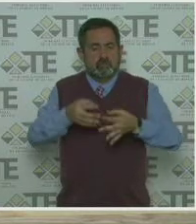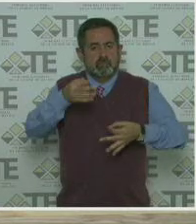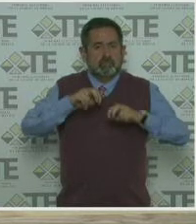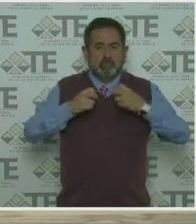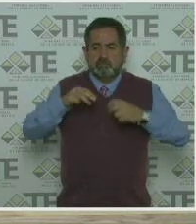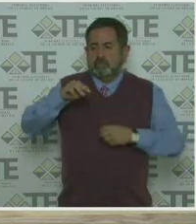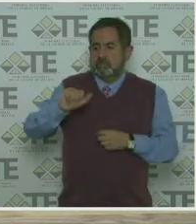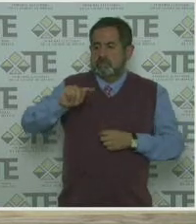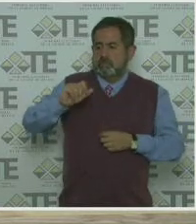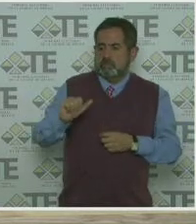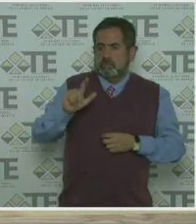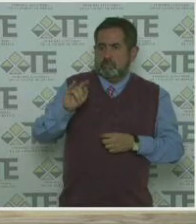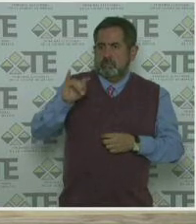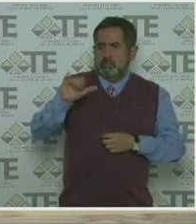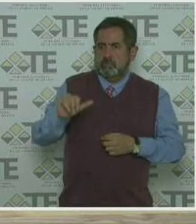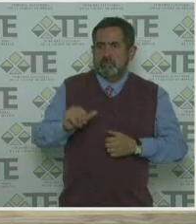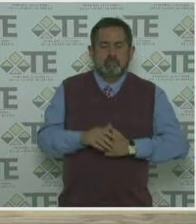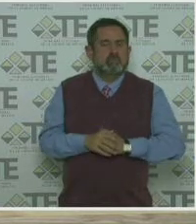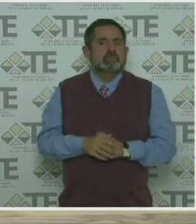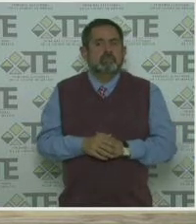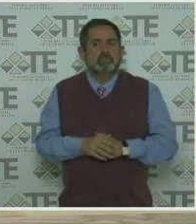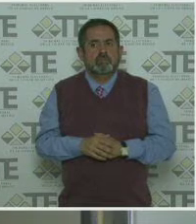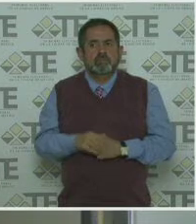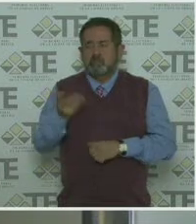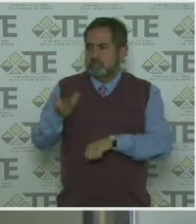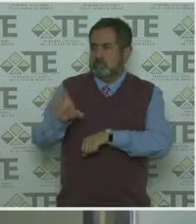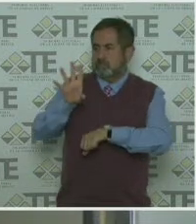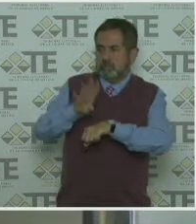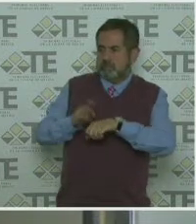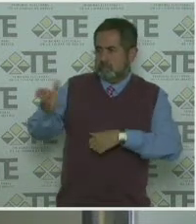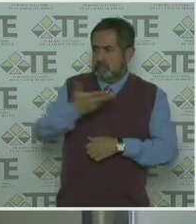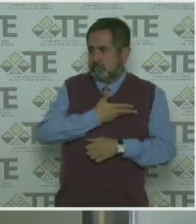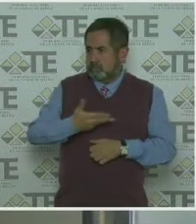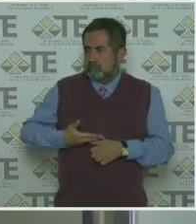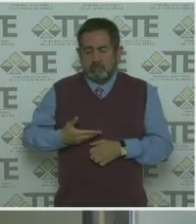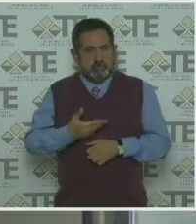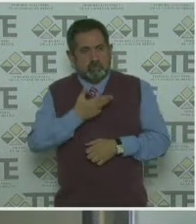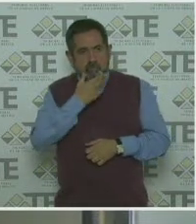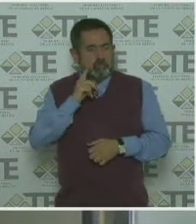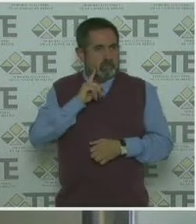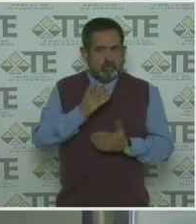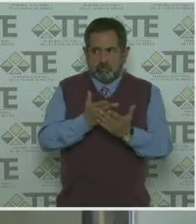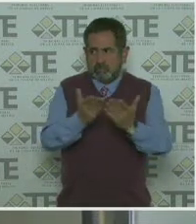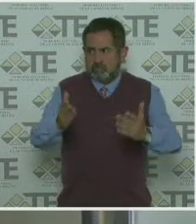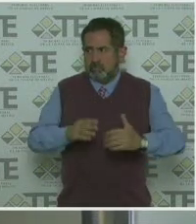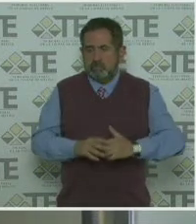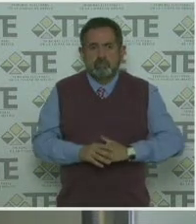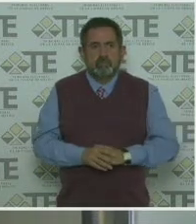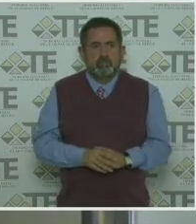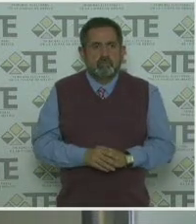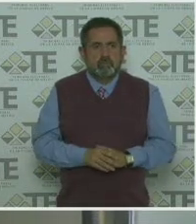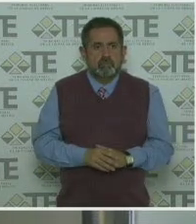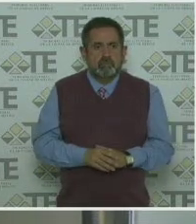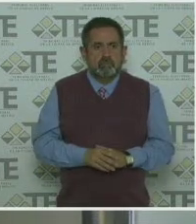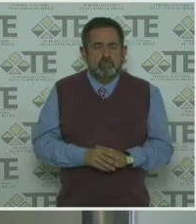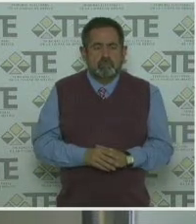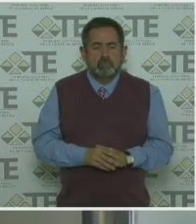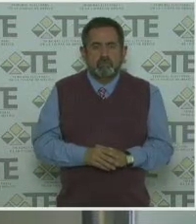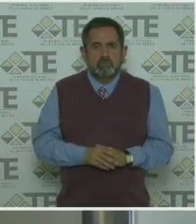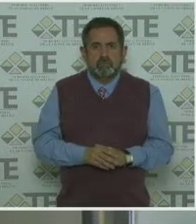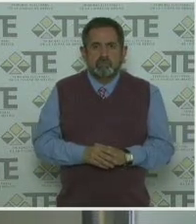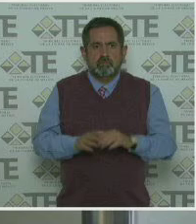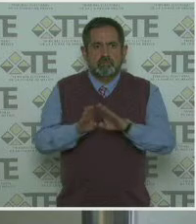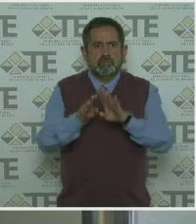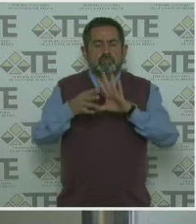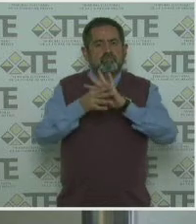Marta Leticia Mercado Ramírez. Con su autorización, magistrado presidente, magistradas, magistrados. Doy cuenta con el proyecto de